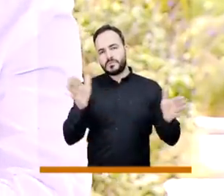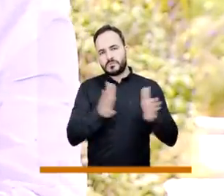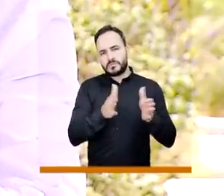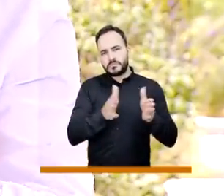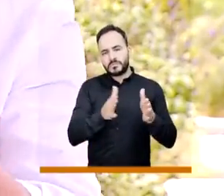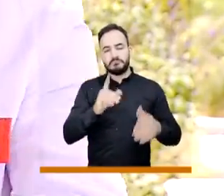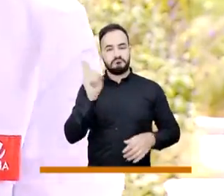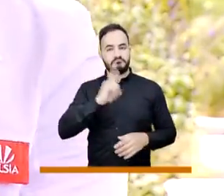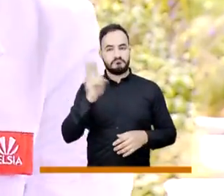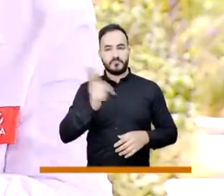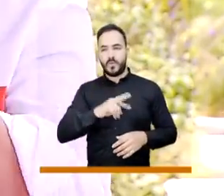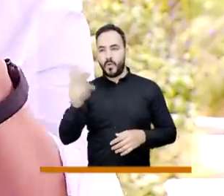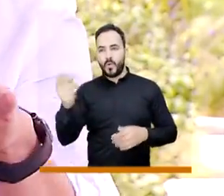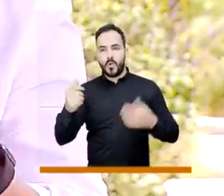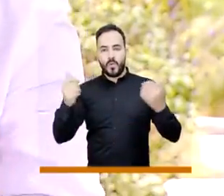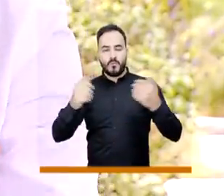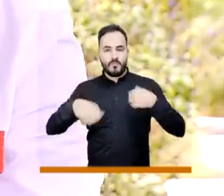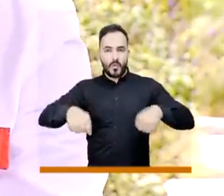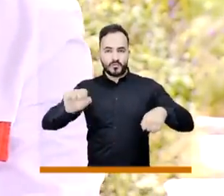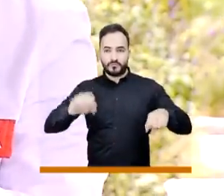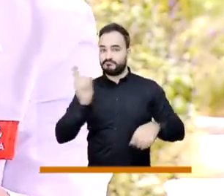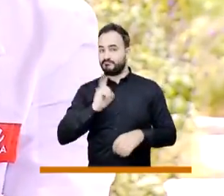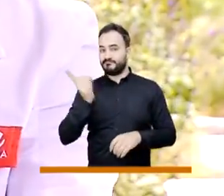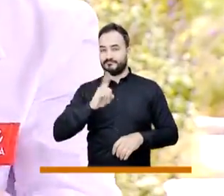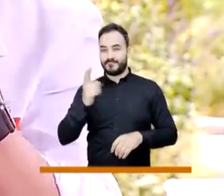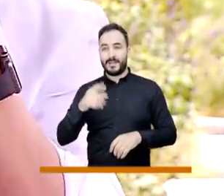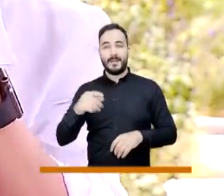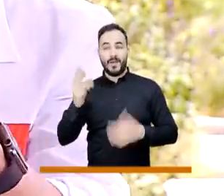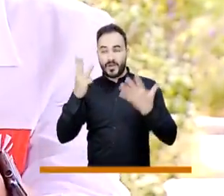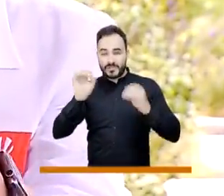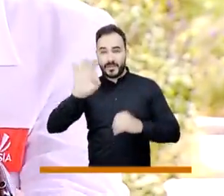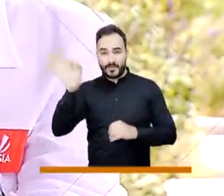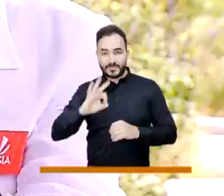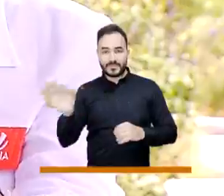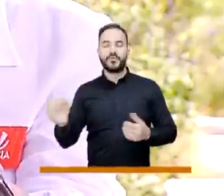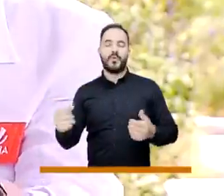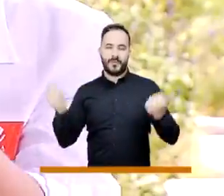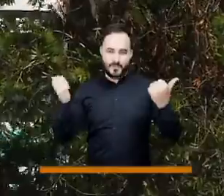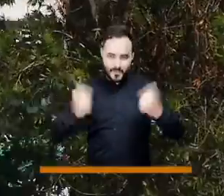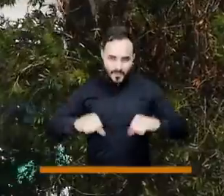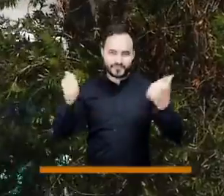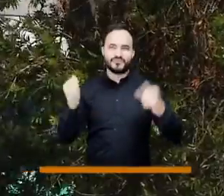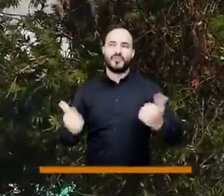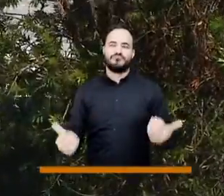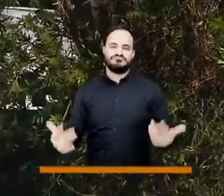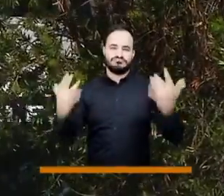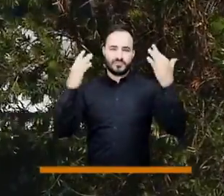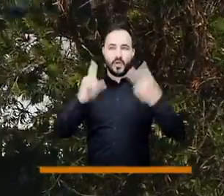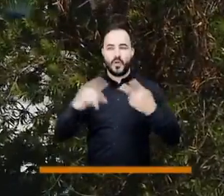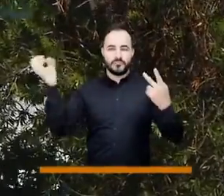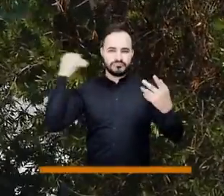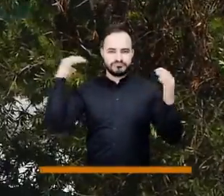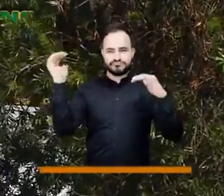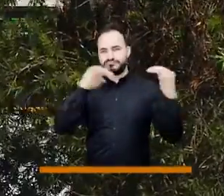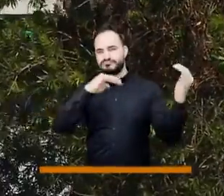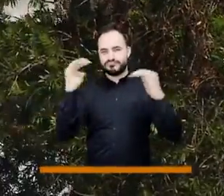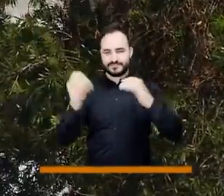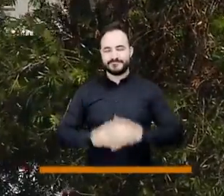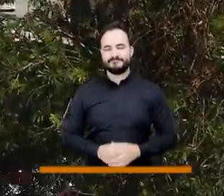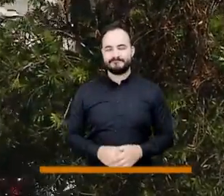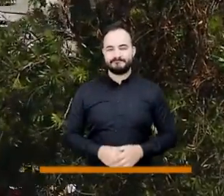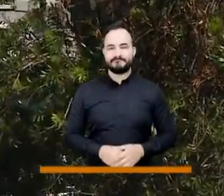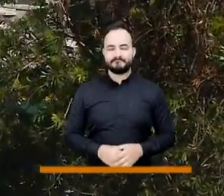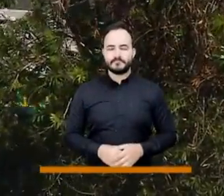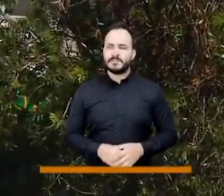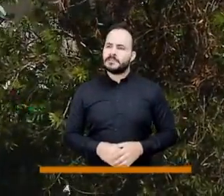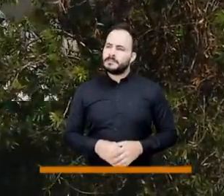vehículo liviano ni la moto, sino el que la produce es el vehículo de transporte público, el bus y los de carga. ¿Cómo